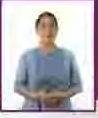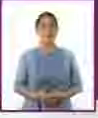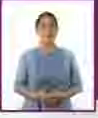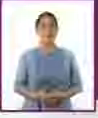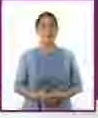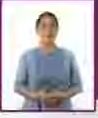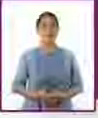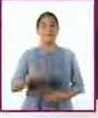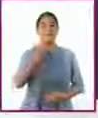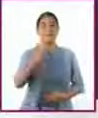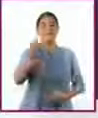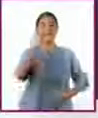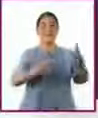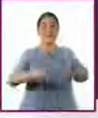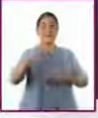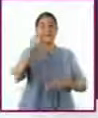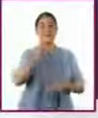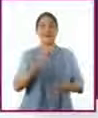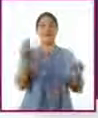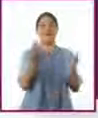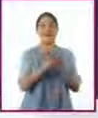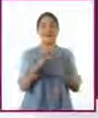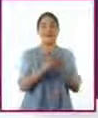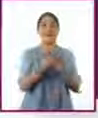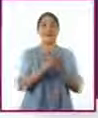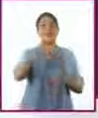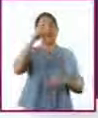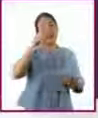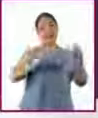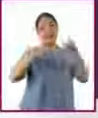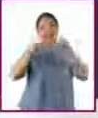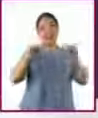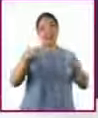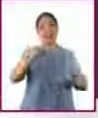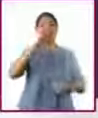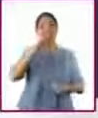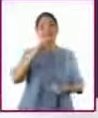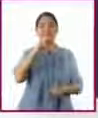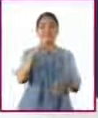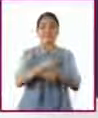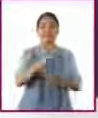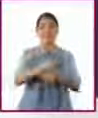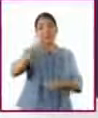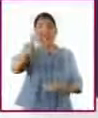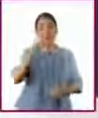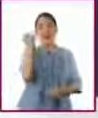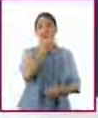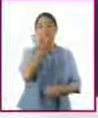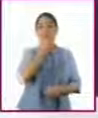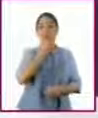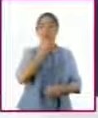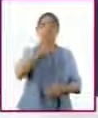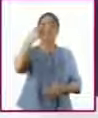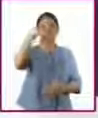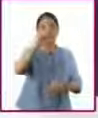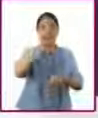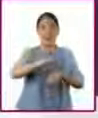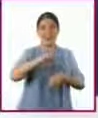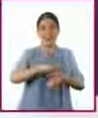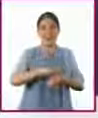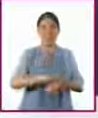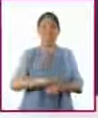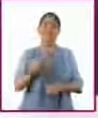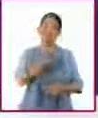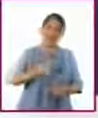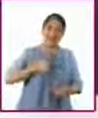Reciban una cordial bienvenida a una sesión más de Lengua Materna 2 para alumnas y alumnos de secundaria. Es un